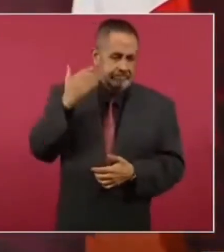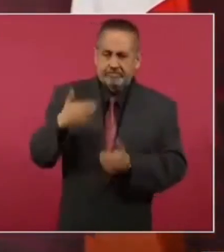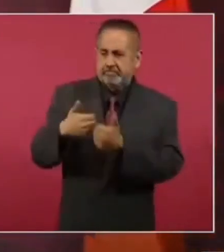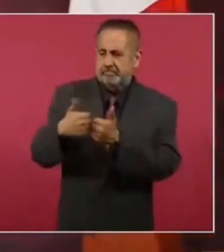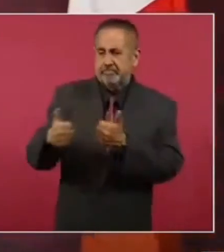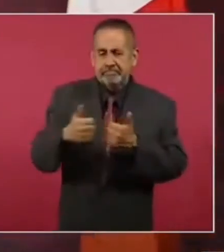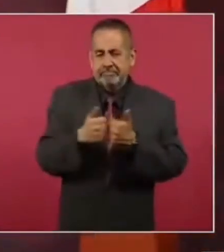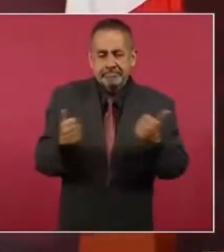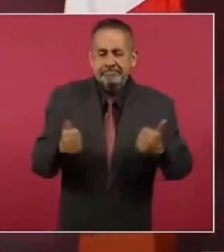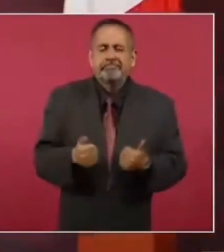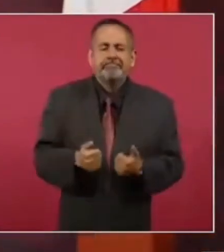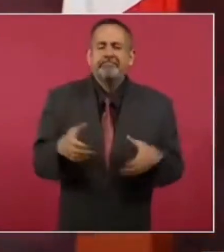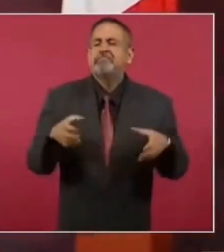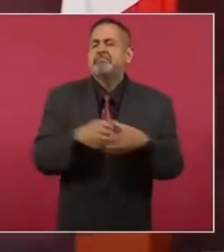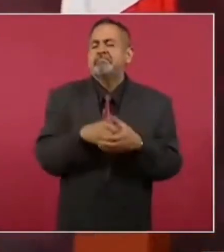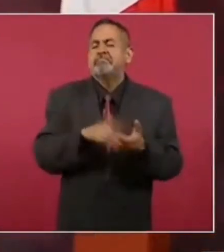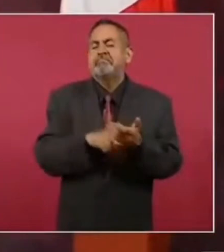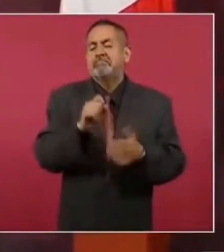esto tardó siglos.